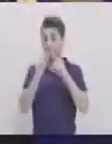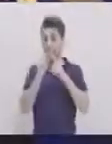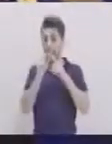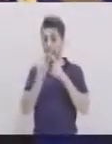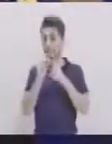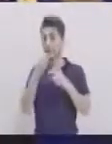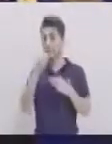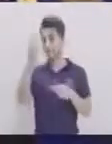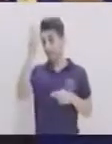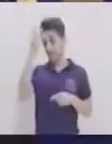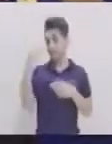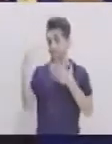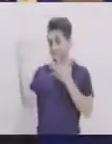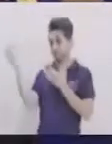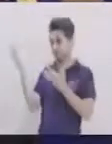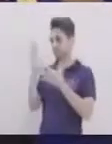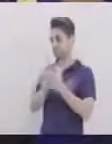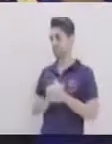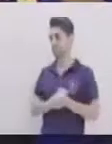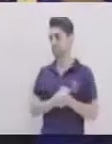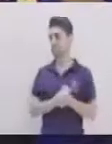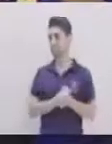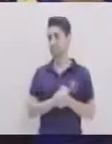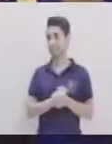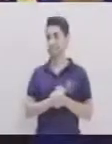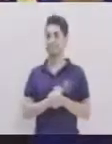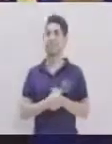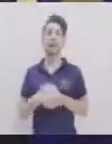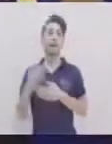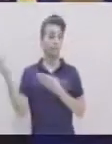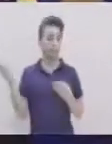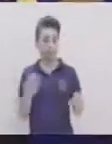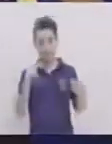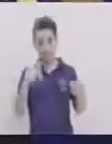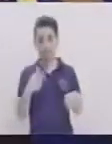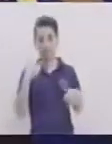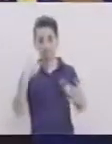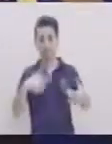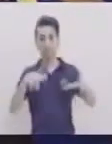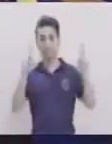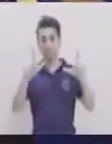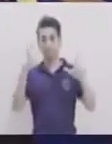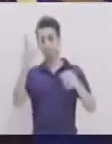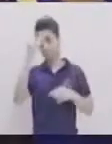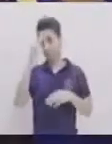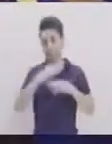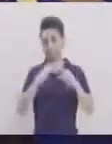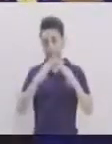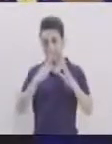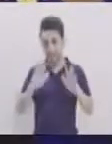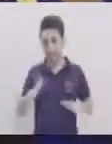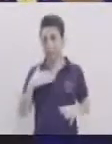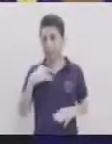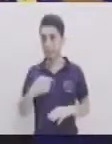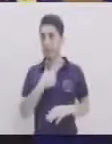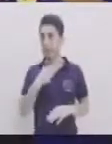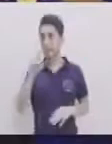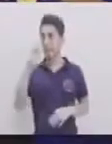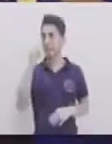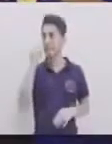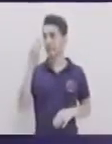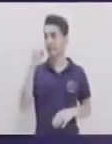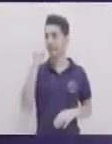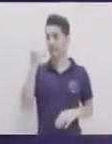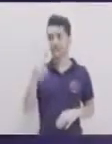Rala Cuspen, na programa Anjuno Chamaco. Nicasean Vivian García. Bienvenidos al programa Aprende en Casa. Mi nombre es Vivian